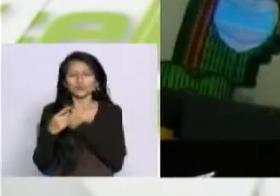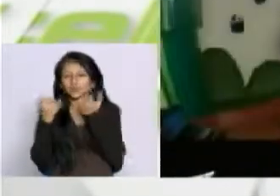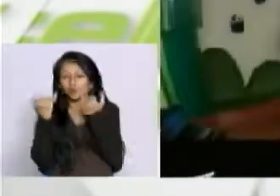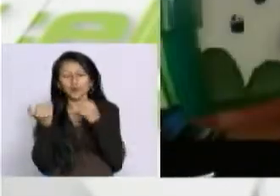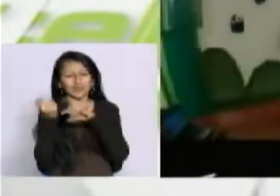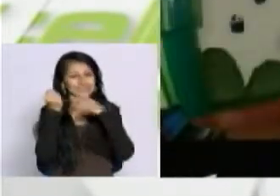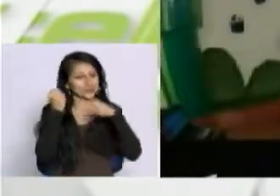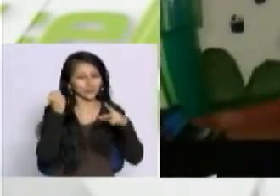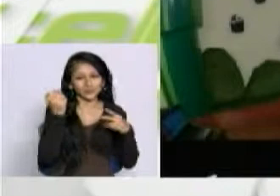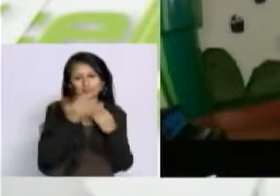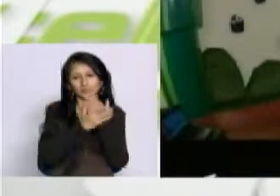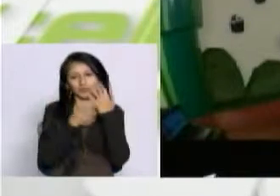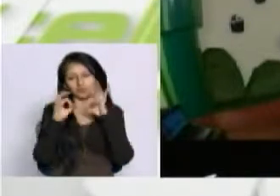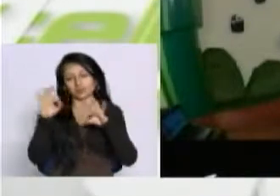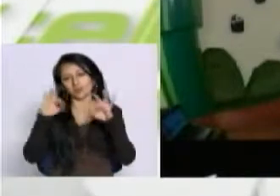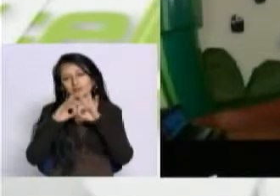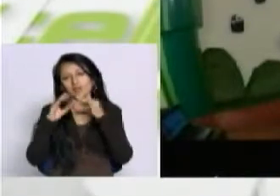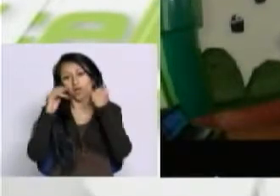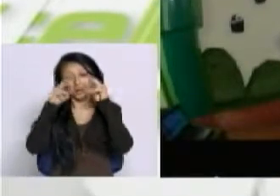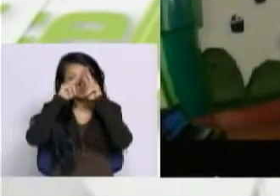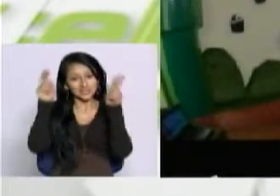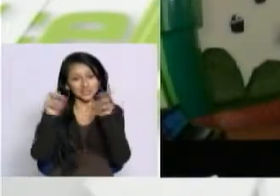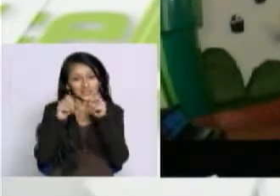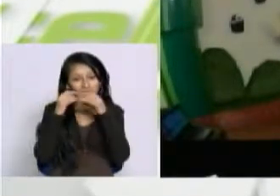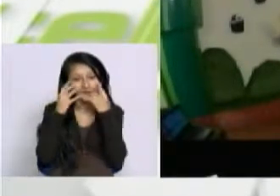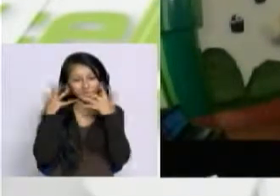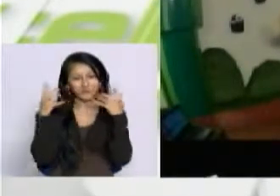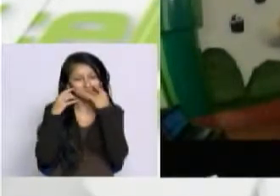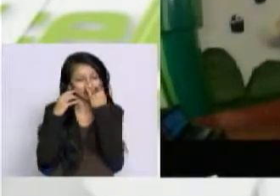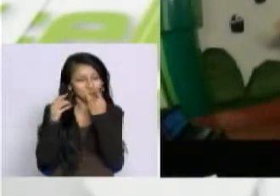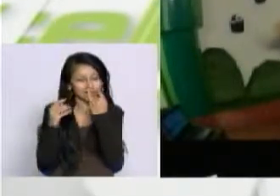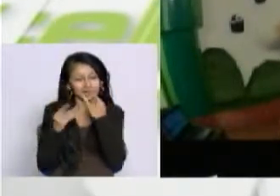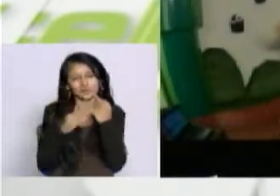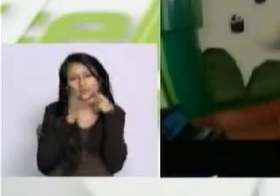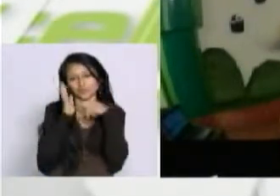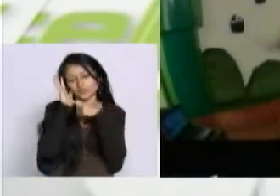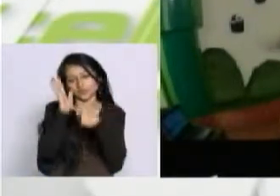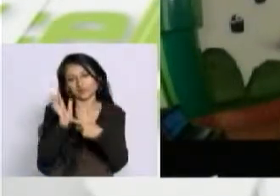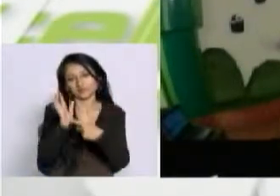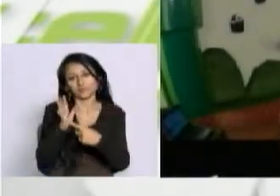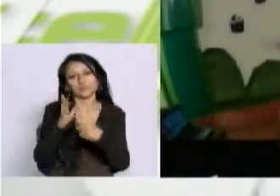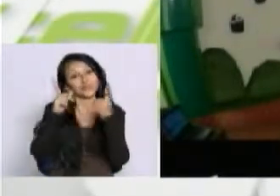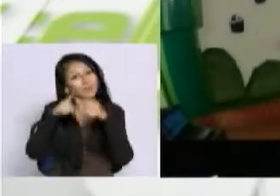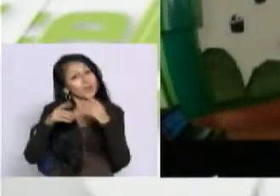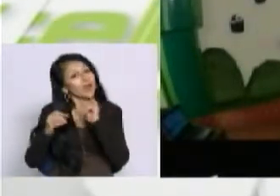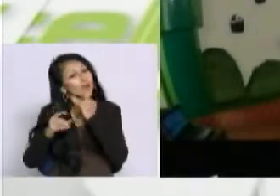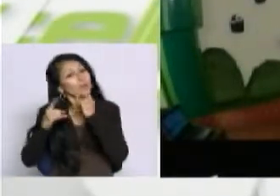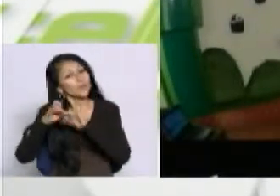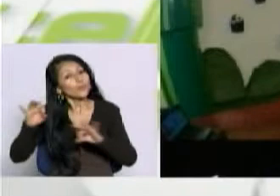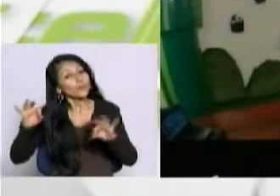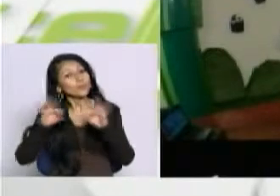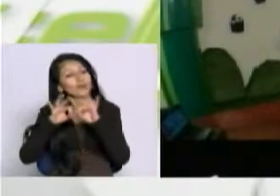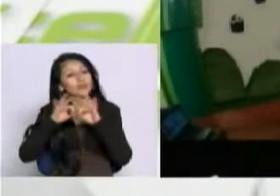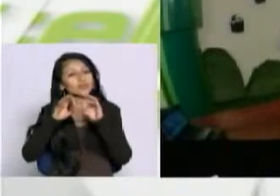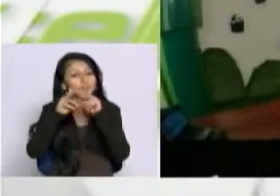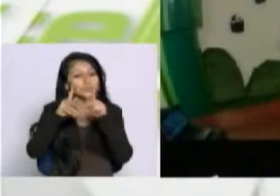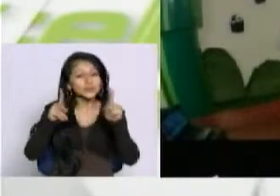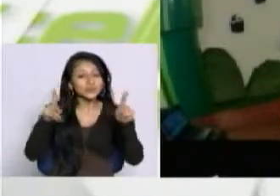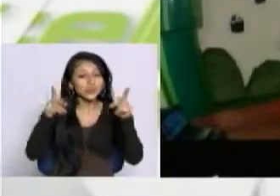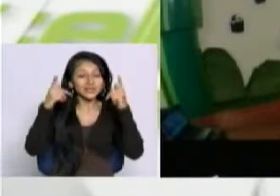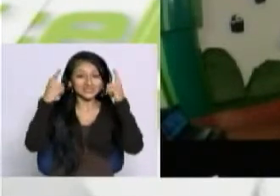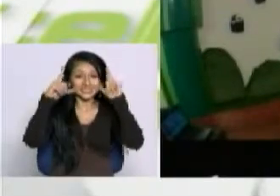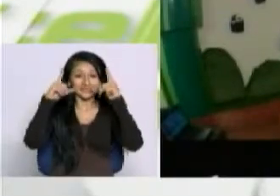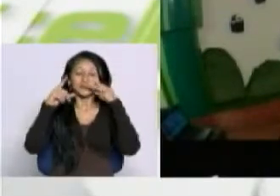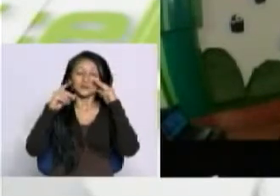tendencia, los trending topics. Y algo muy importante es que los televidentes van a estar en nuestro set. Vamos a empezar a hacer